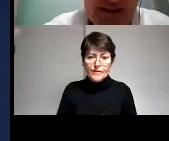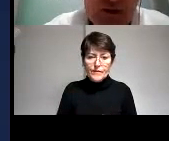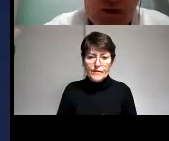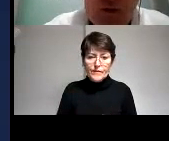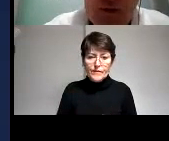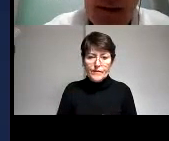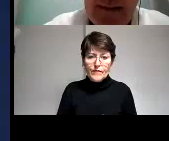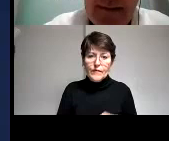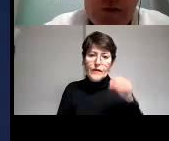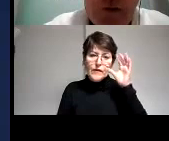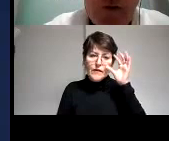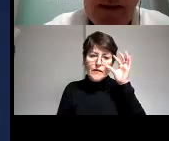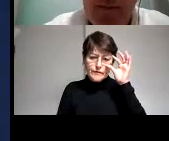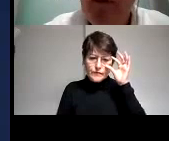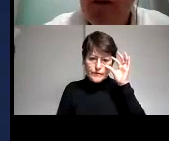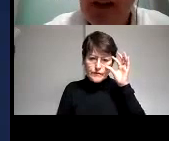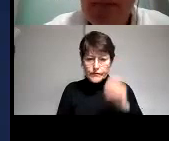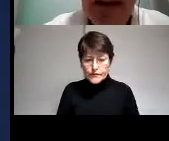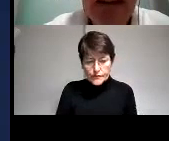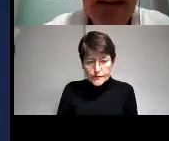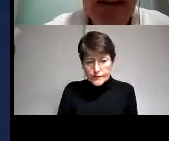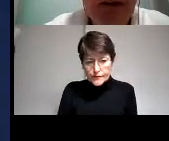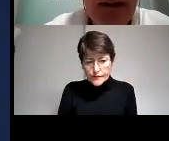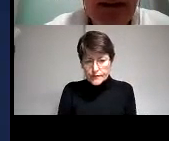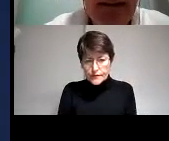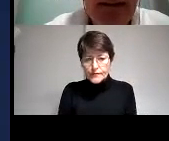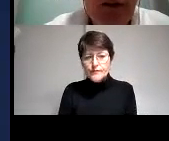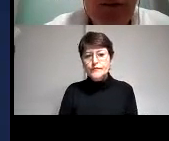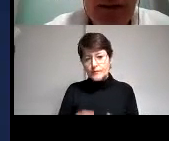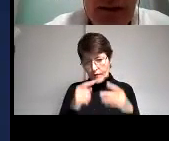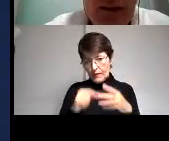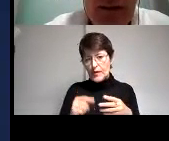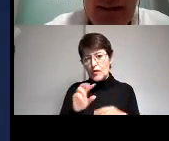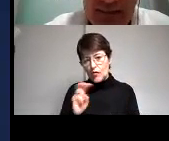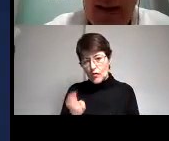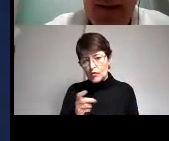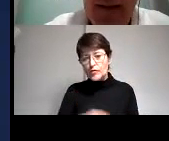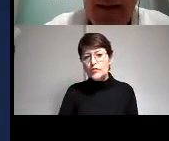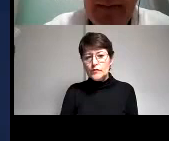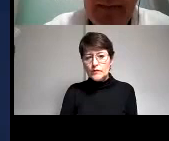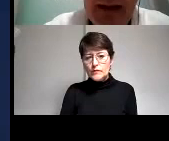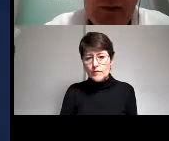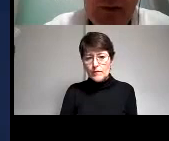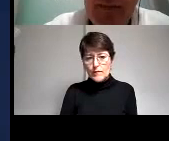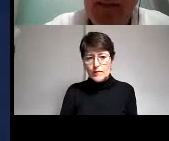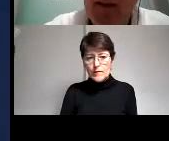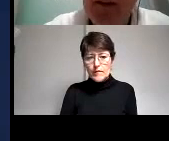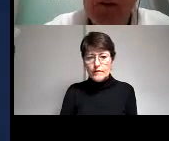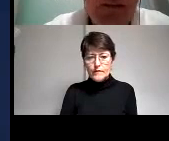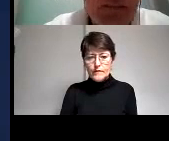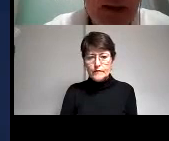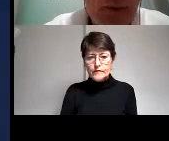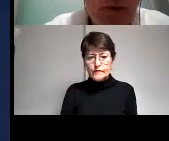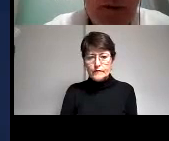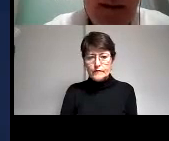Tenemos el Streptococcus thermophilus también dentro de las cepas, de las 12 cepas que